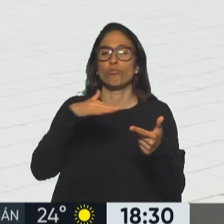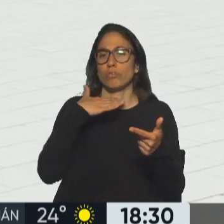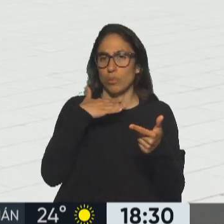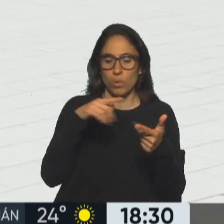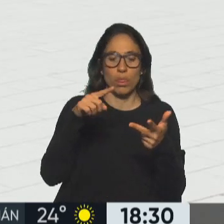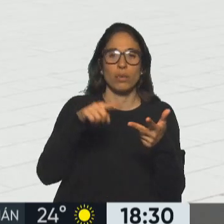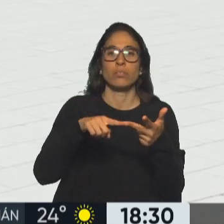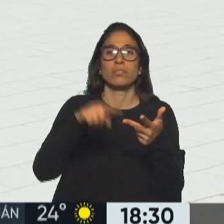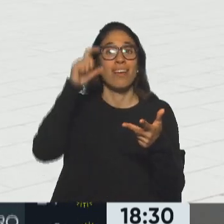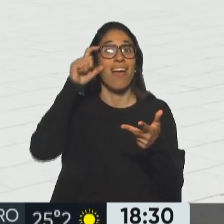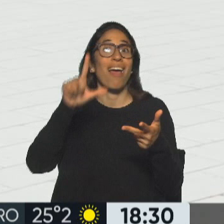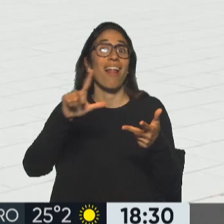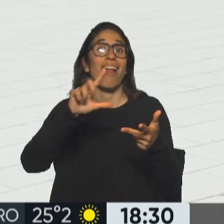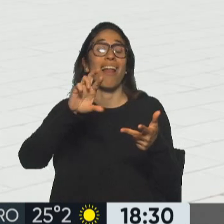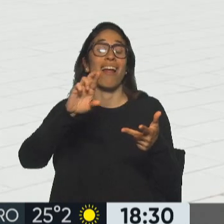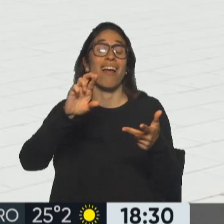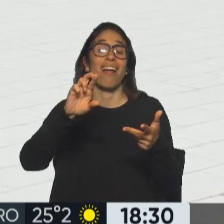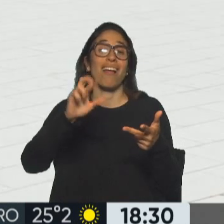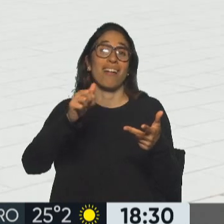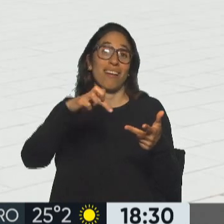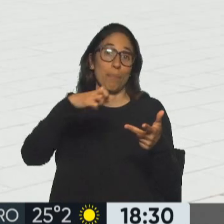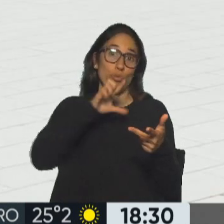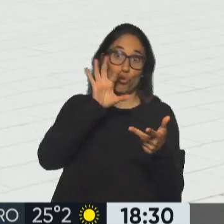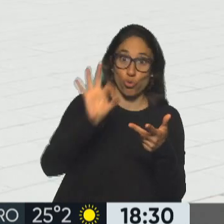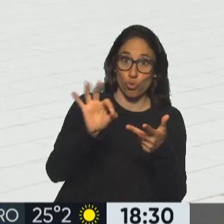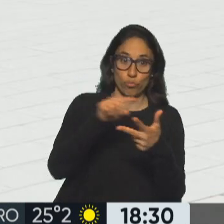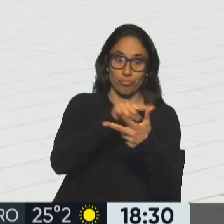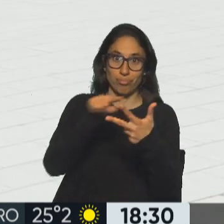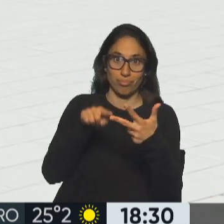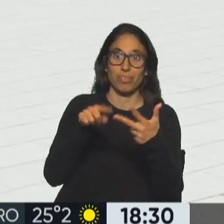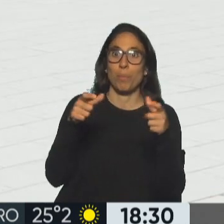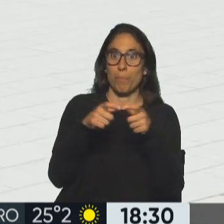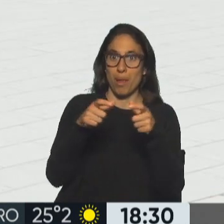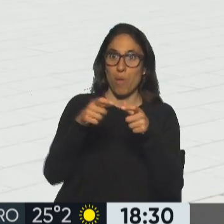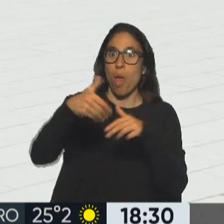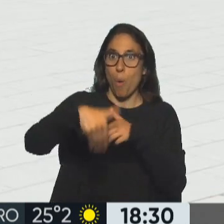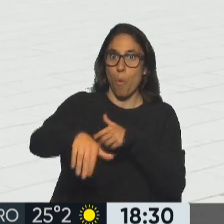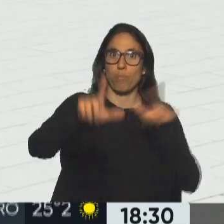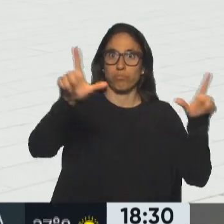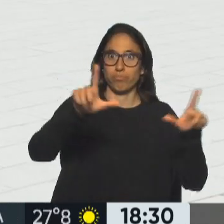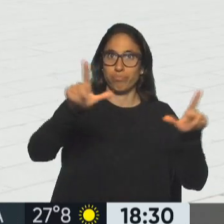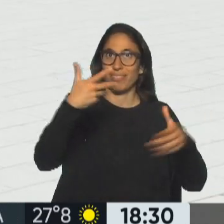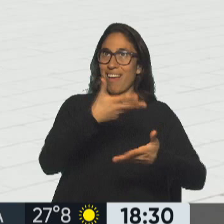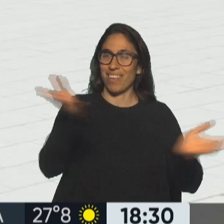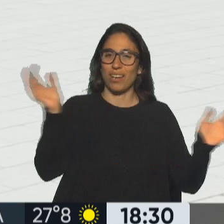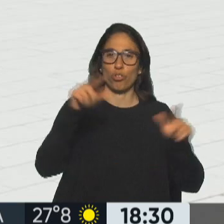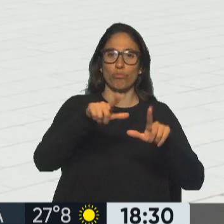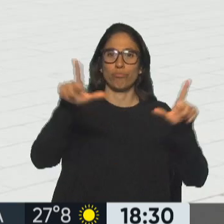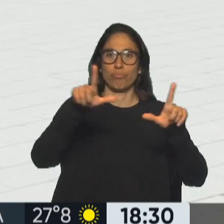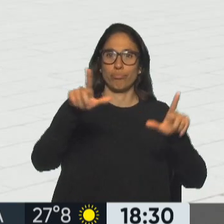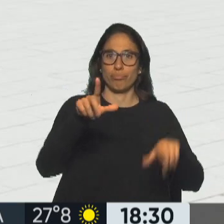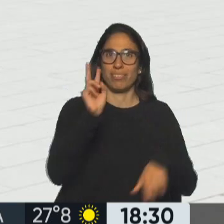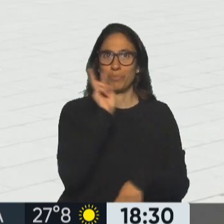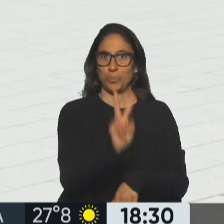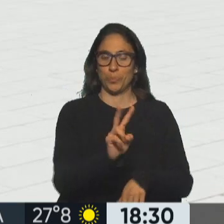programación de Mar del Plata y la pantalla al aire libre. En la pantalla del Teatro Auditorium, el día